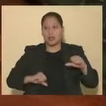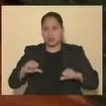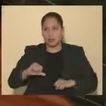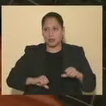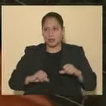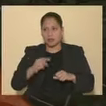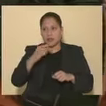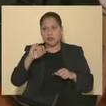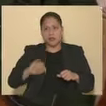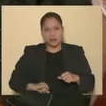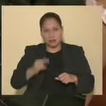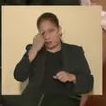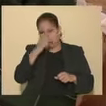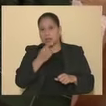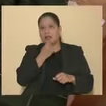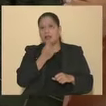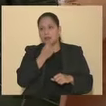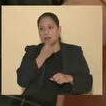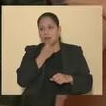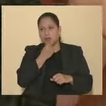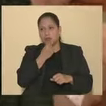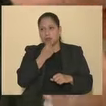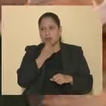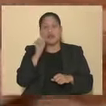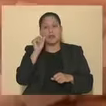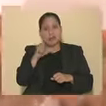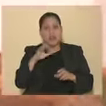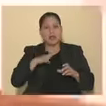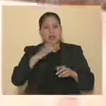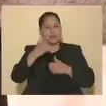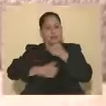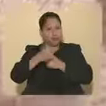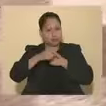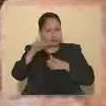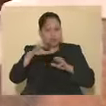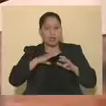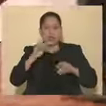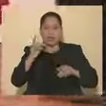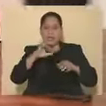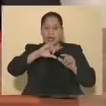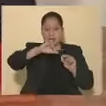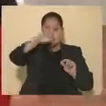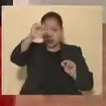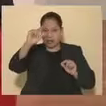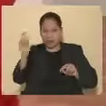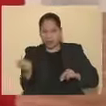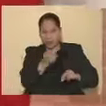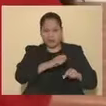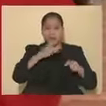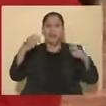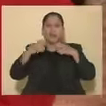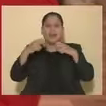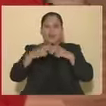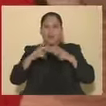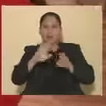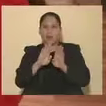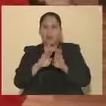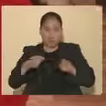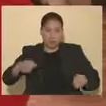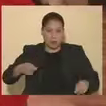interesantes para los chiquitines? Para los chiquitines tenemos concurso de espadas de goma. Obviamente no queremos que nadie se